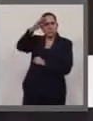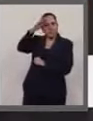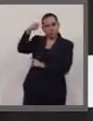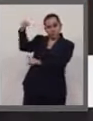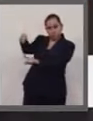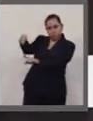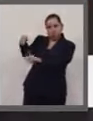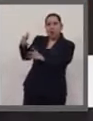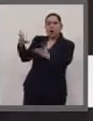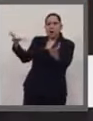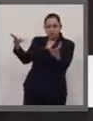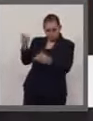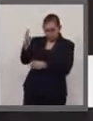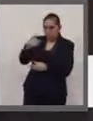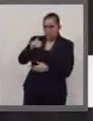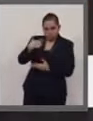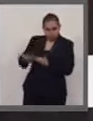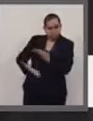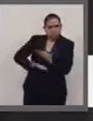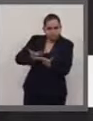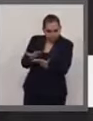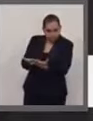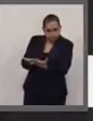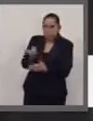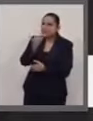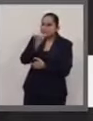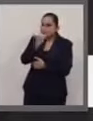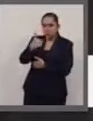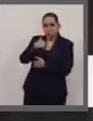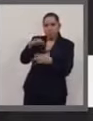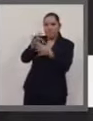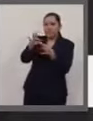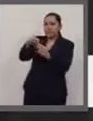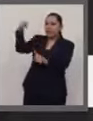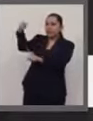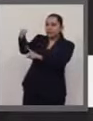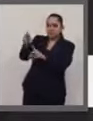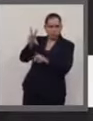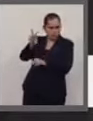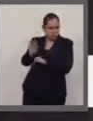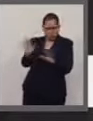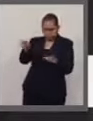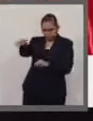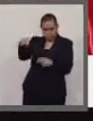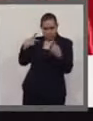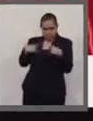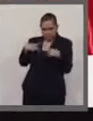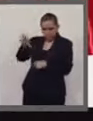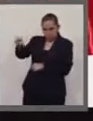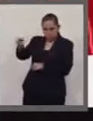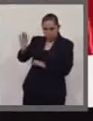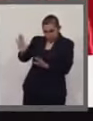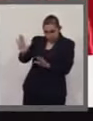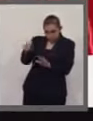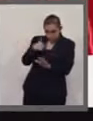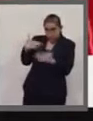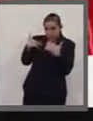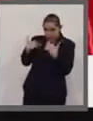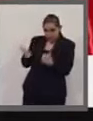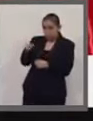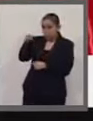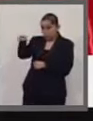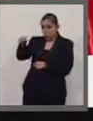sentido retiro la alusión hacia su persona. Y entiendo que su participación